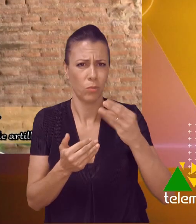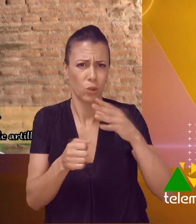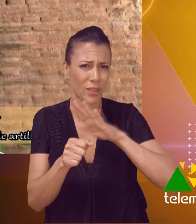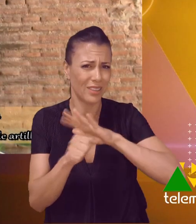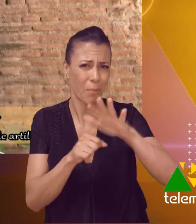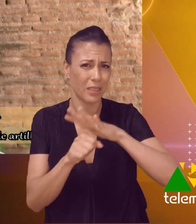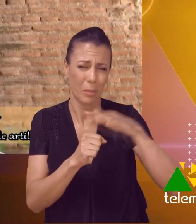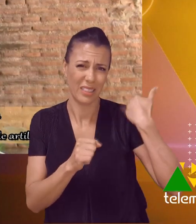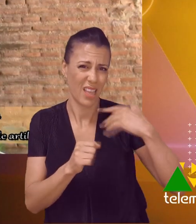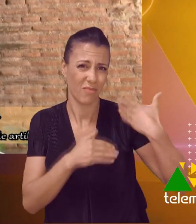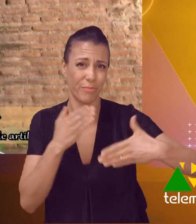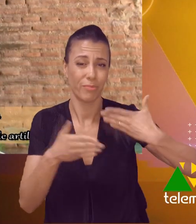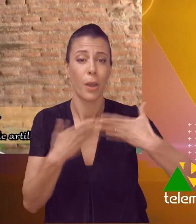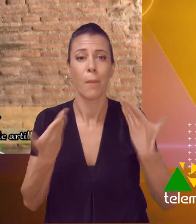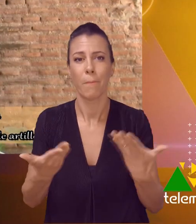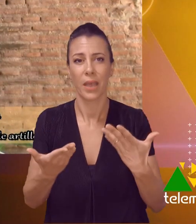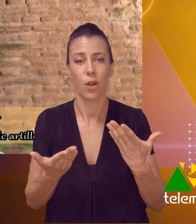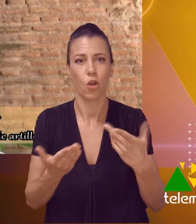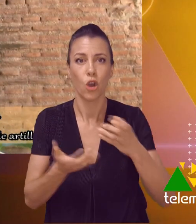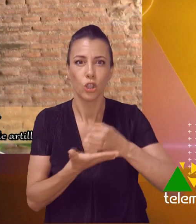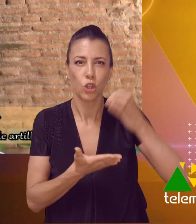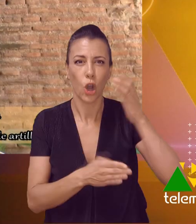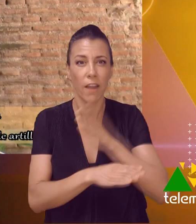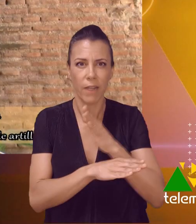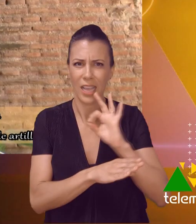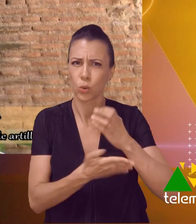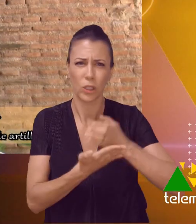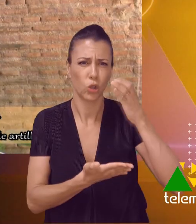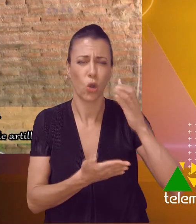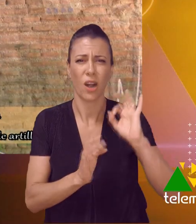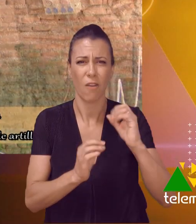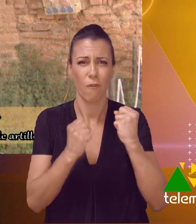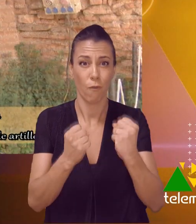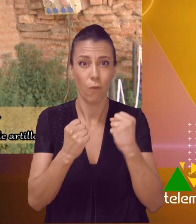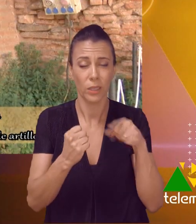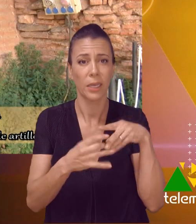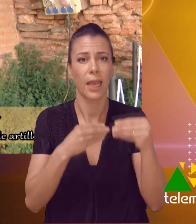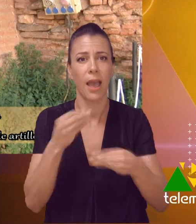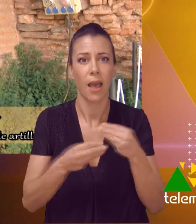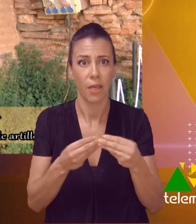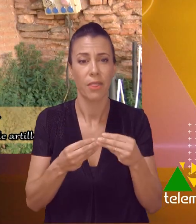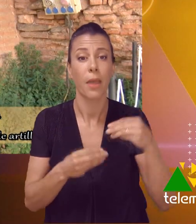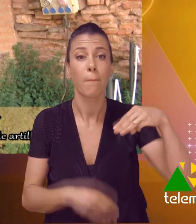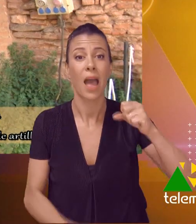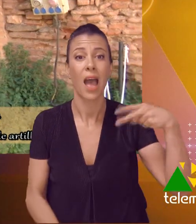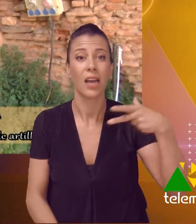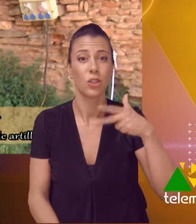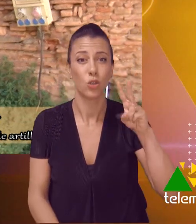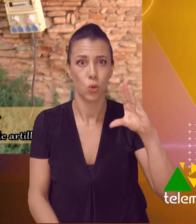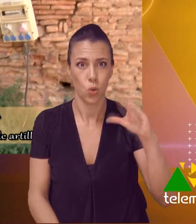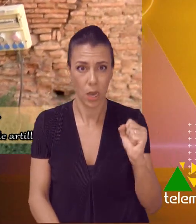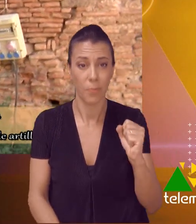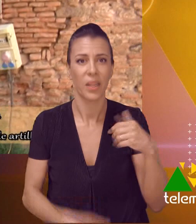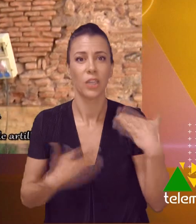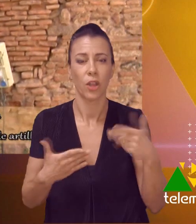Es decir, que indudablemente la Torre de la Vela, torre fuerte, que la que hace Luis Machuca en esta época es la